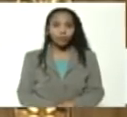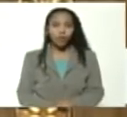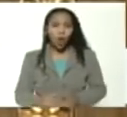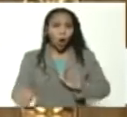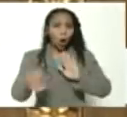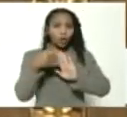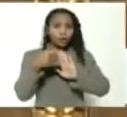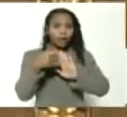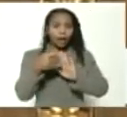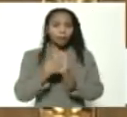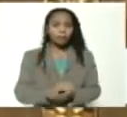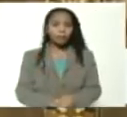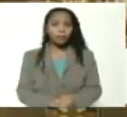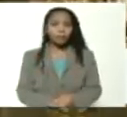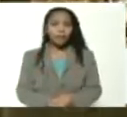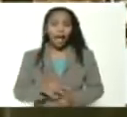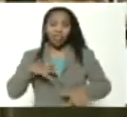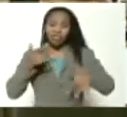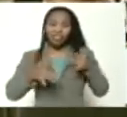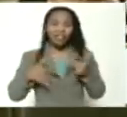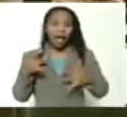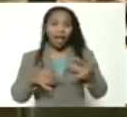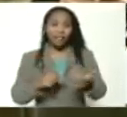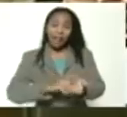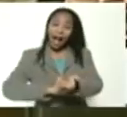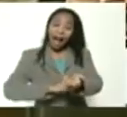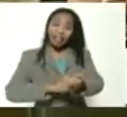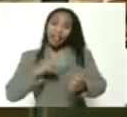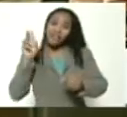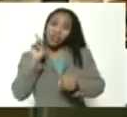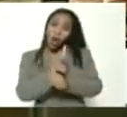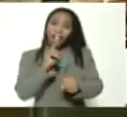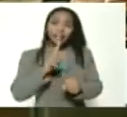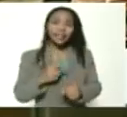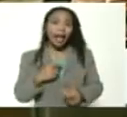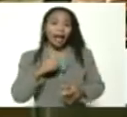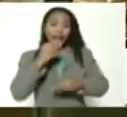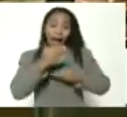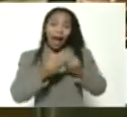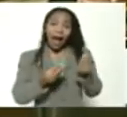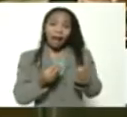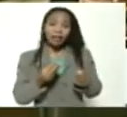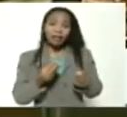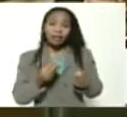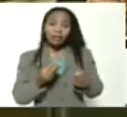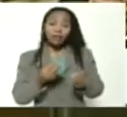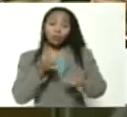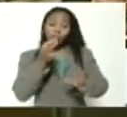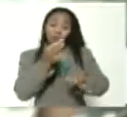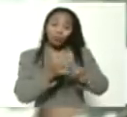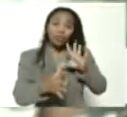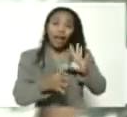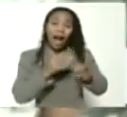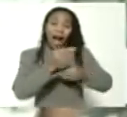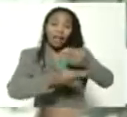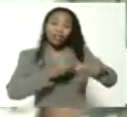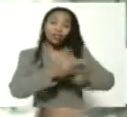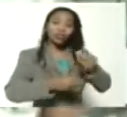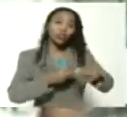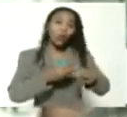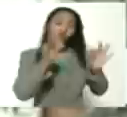contra las actividades de carácter violenta, insurreccionales, que han lamentablemente ocasionado de